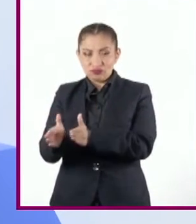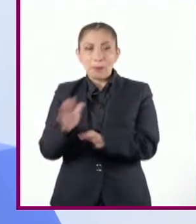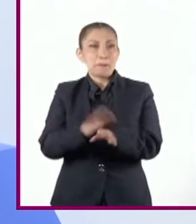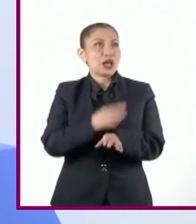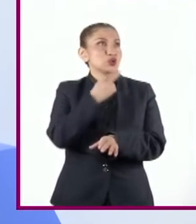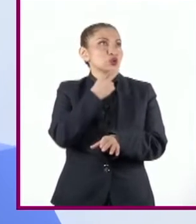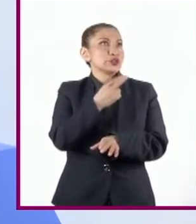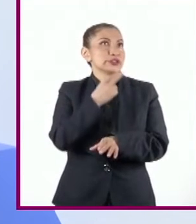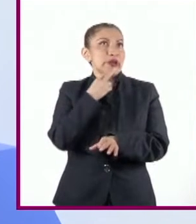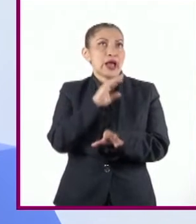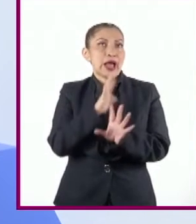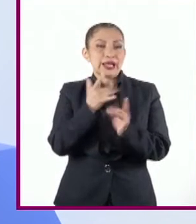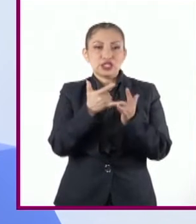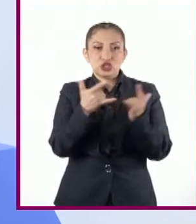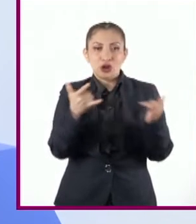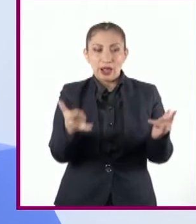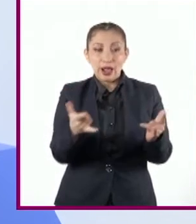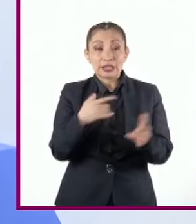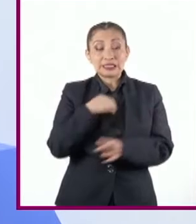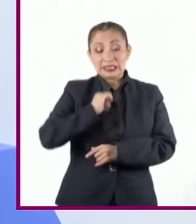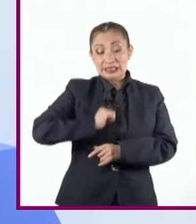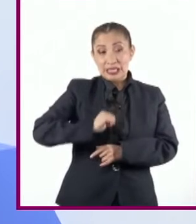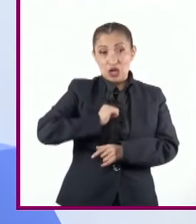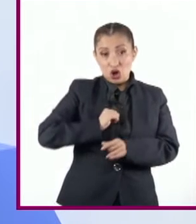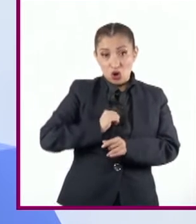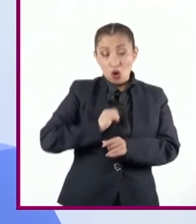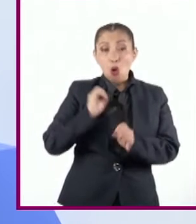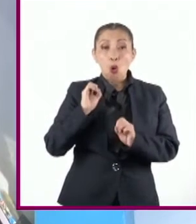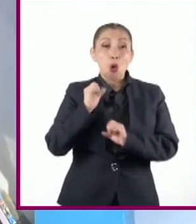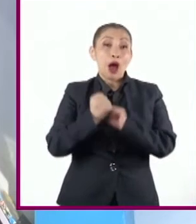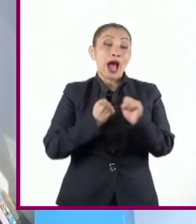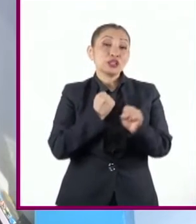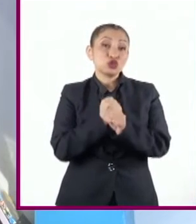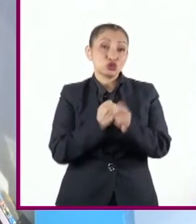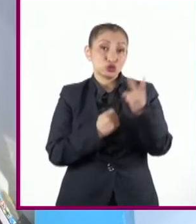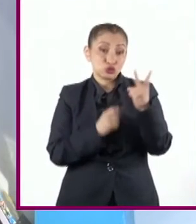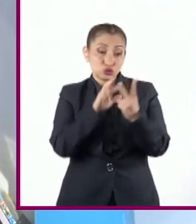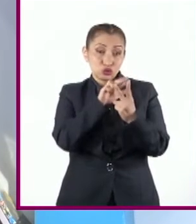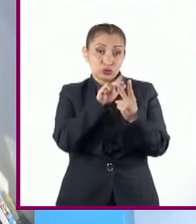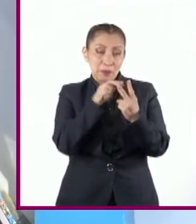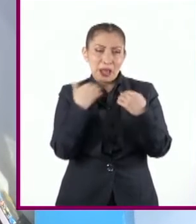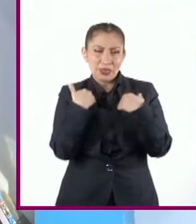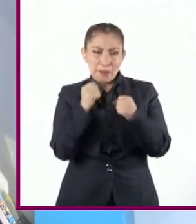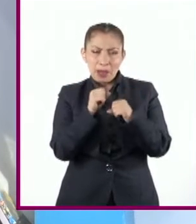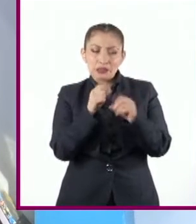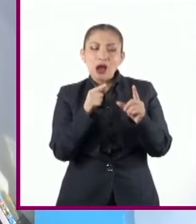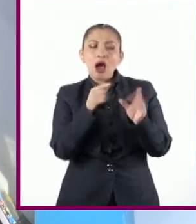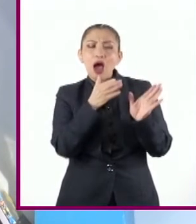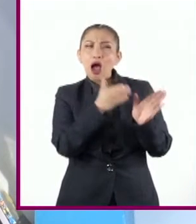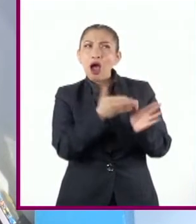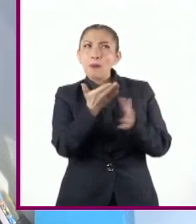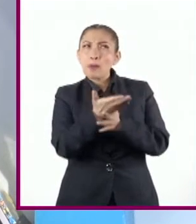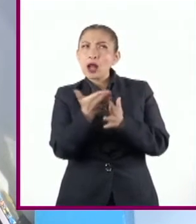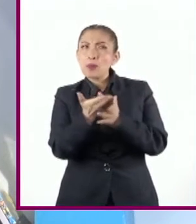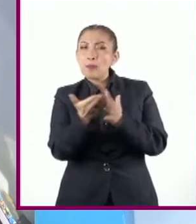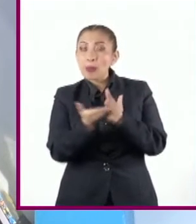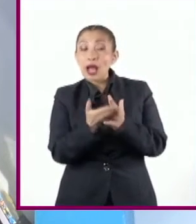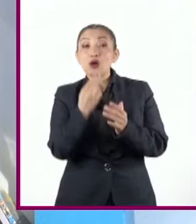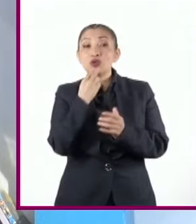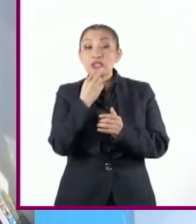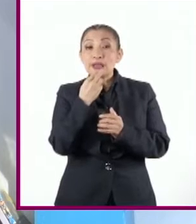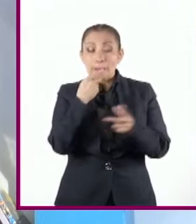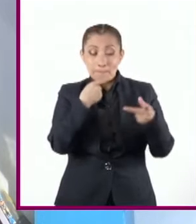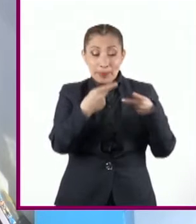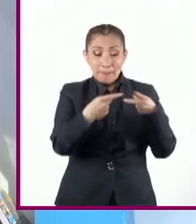más utilizadas en historia son el siglo y los años. Para poder entender mejor este aspecto, es de mucha utilidad